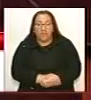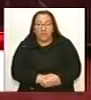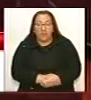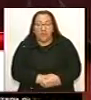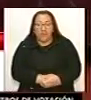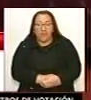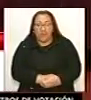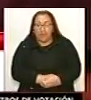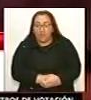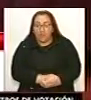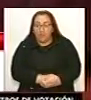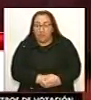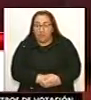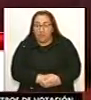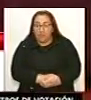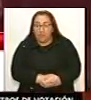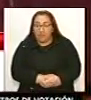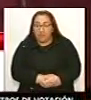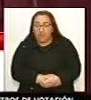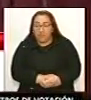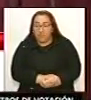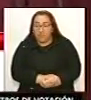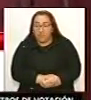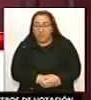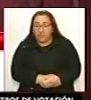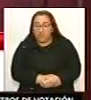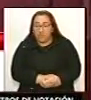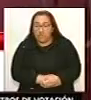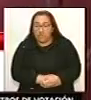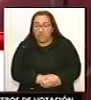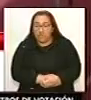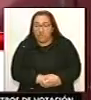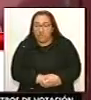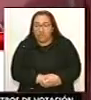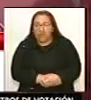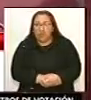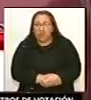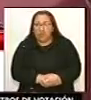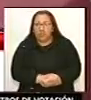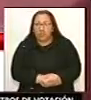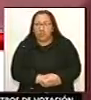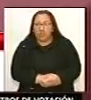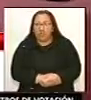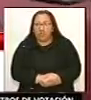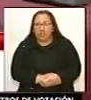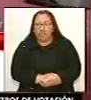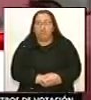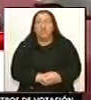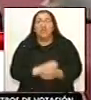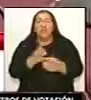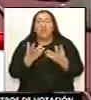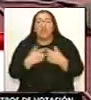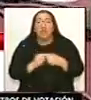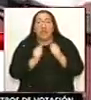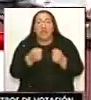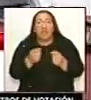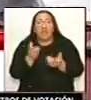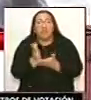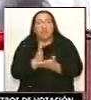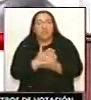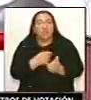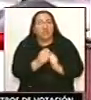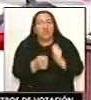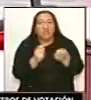lo que brinda en el Seguro Social es almacenaje y distribución logística. O sea, los proveedores le entregan y él lo